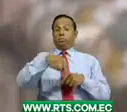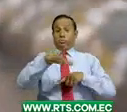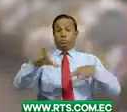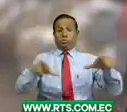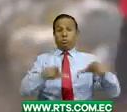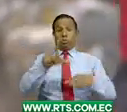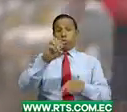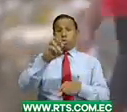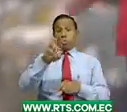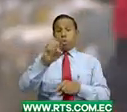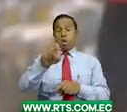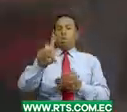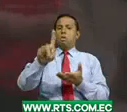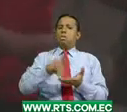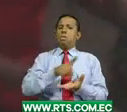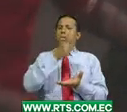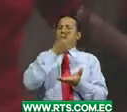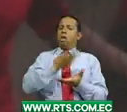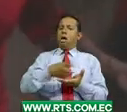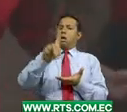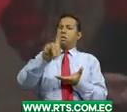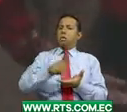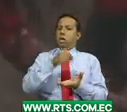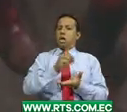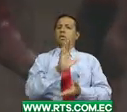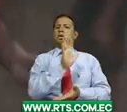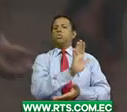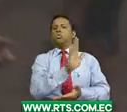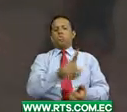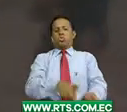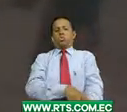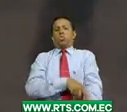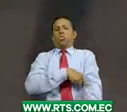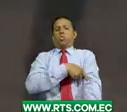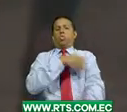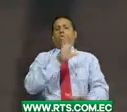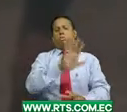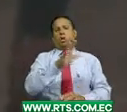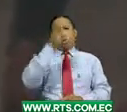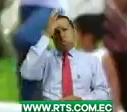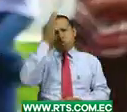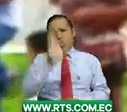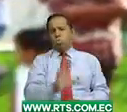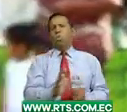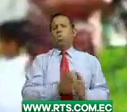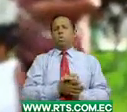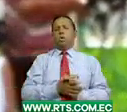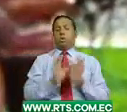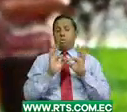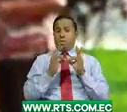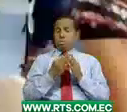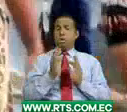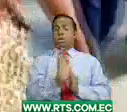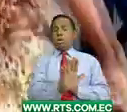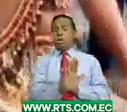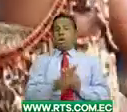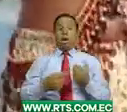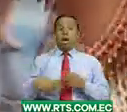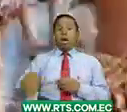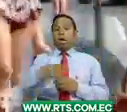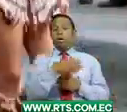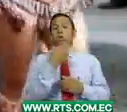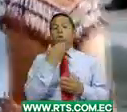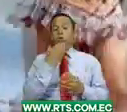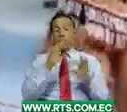expresión cultural que representa vivencias ancestrales en la cacería, los cultivos y la familia, y se ha convertido en la forma en que